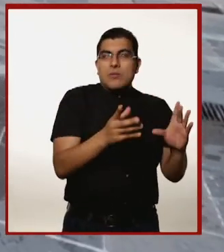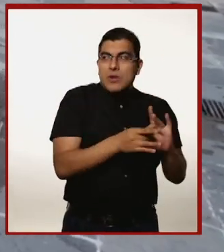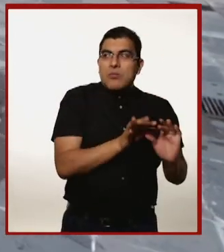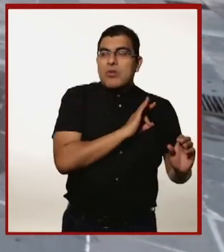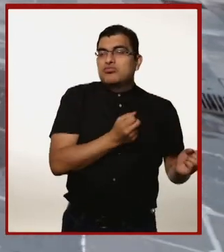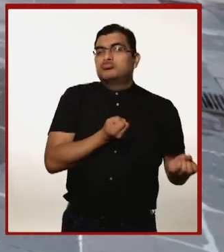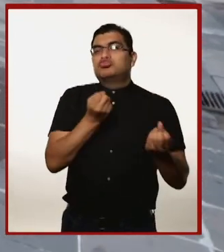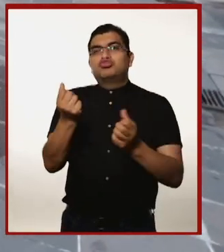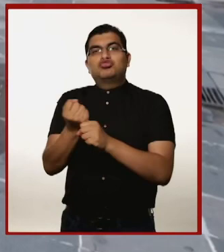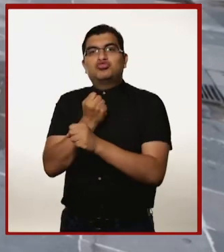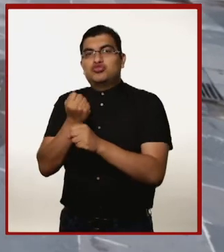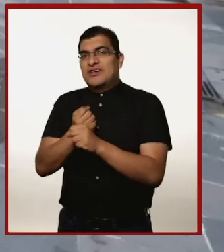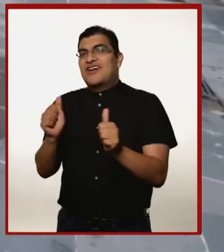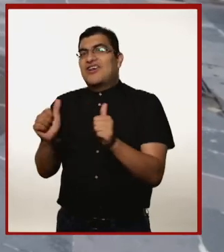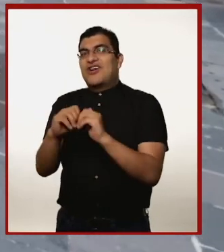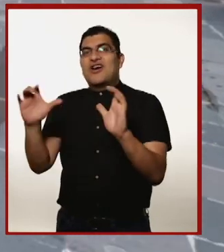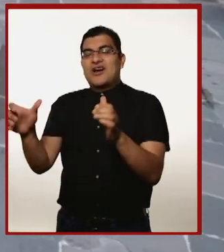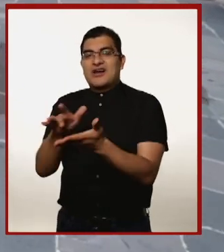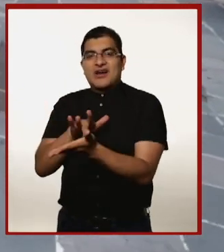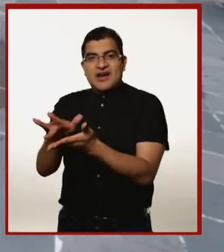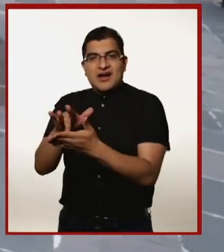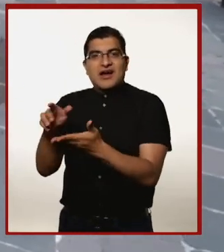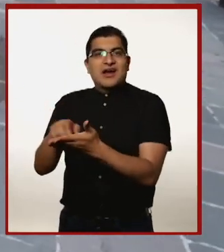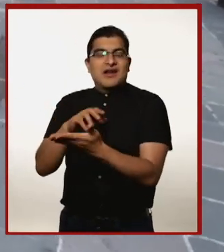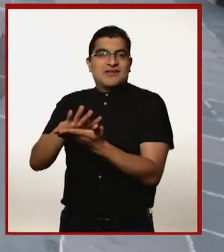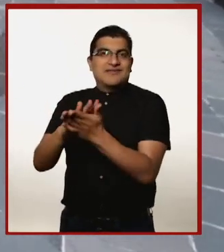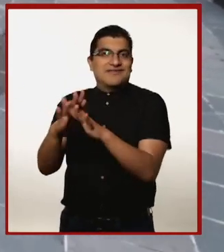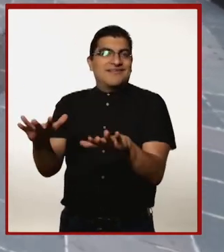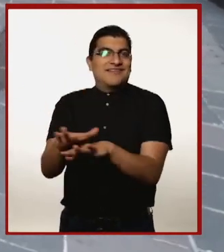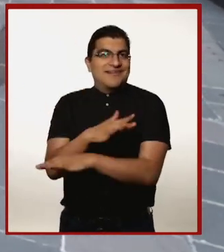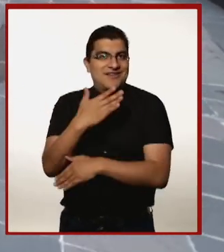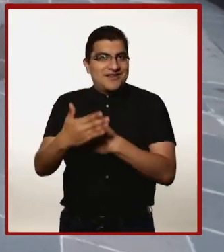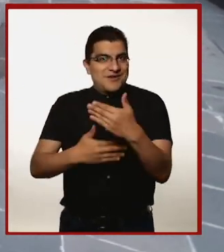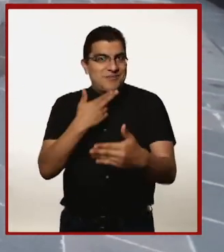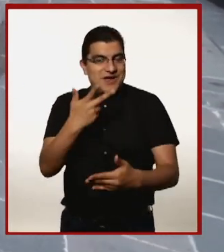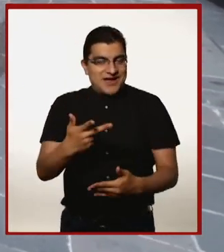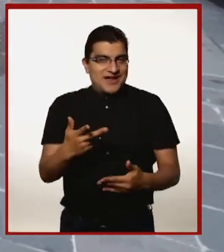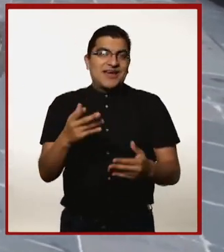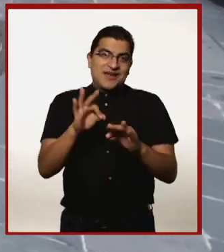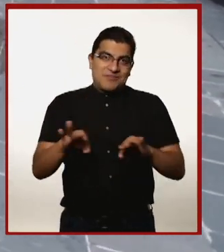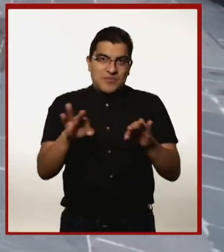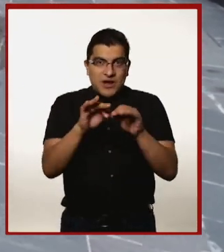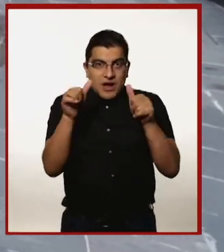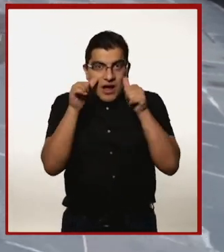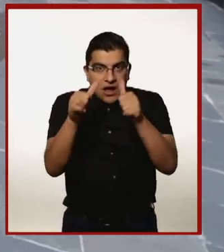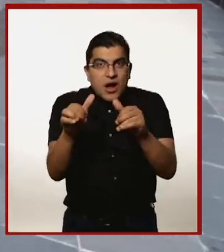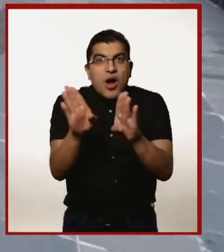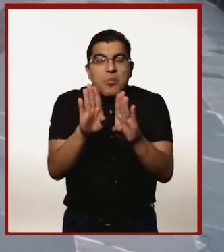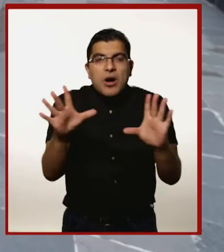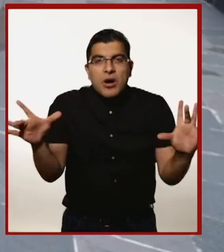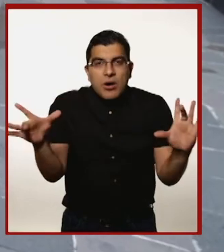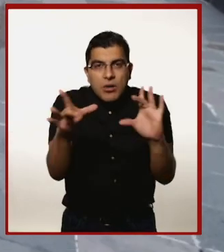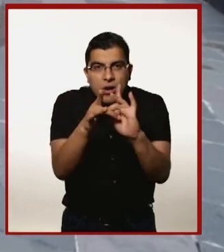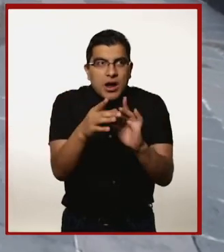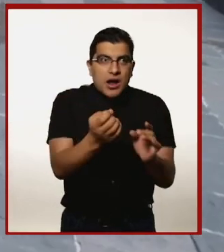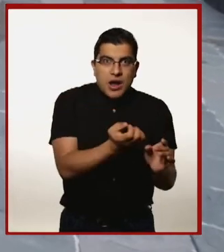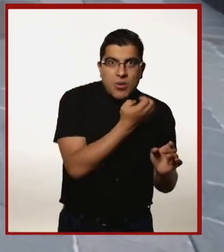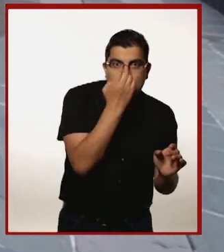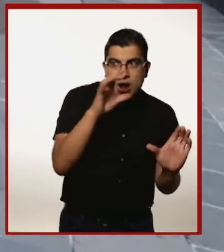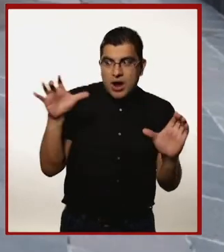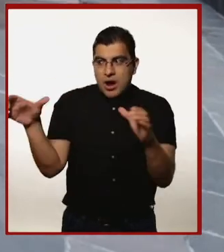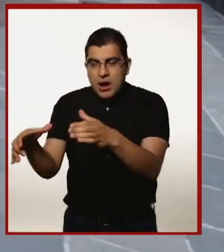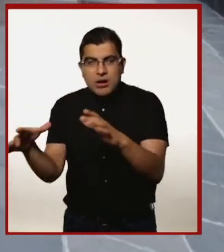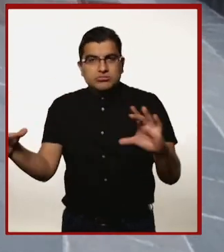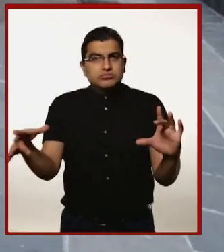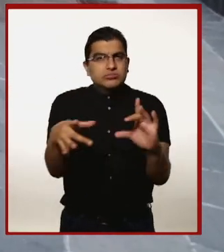proporciona aprendizajes que podemos aplicar en la comunidad para mejorarla. Sin duda, lo más importante es poner mucha atención en cómo se relaciona